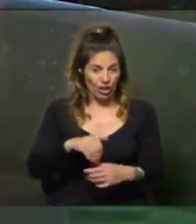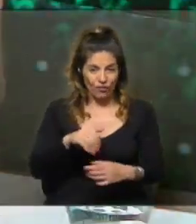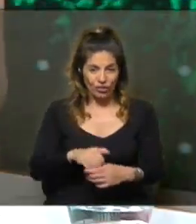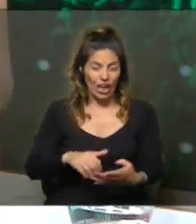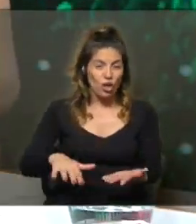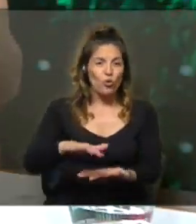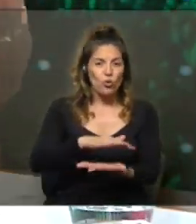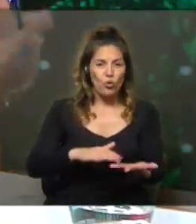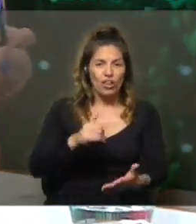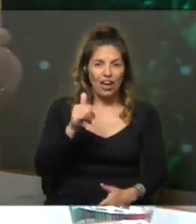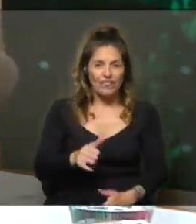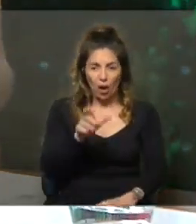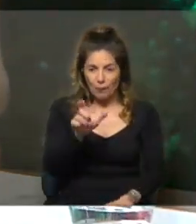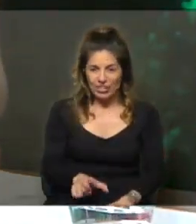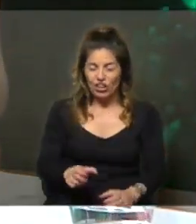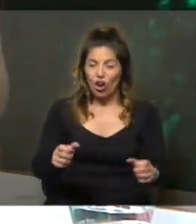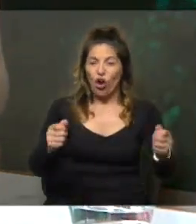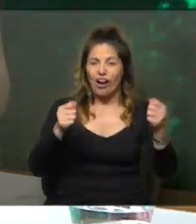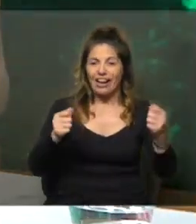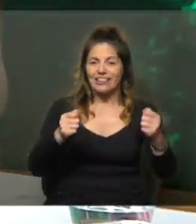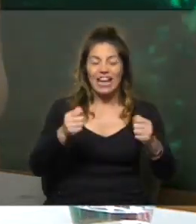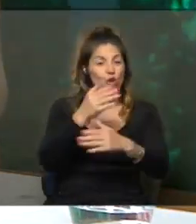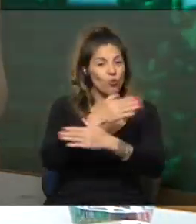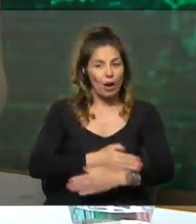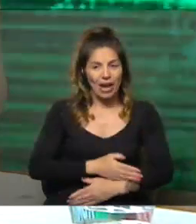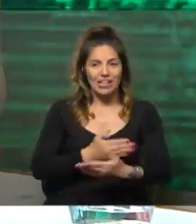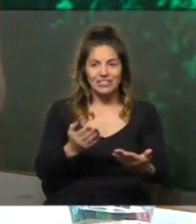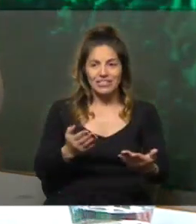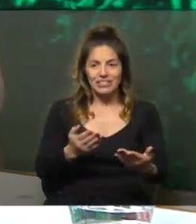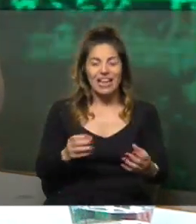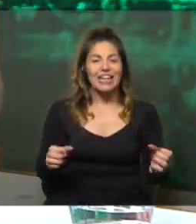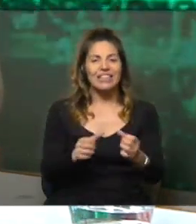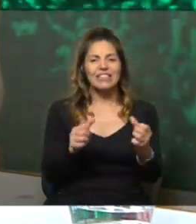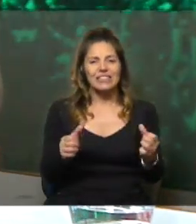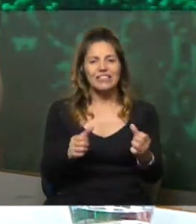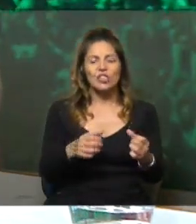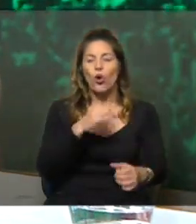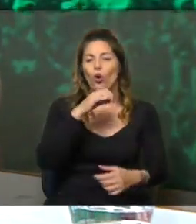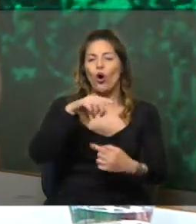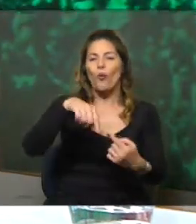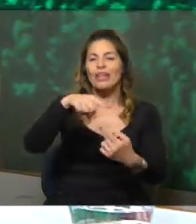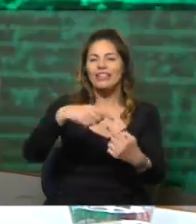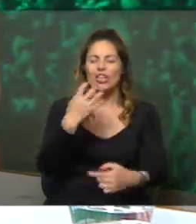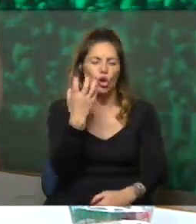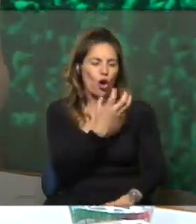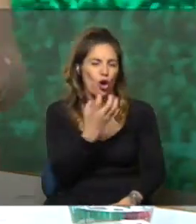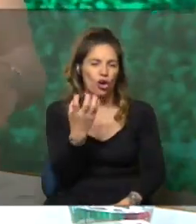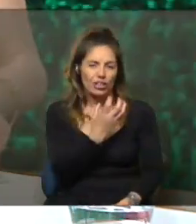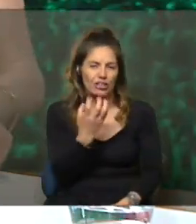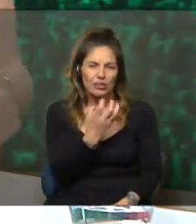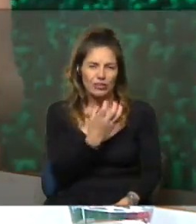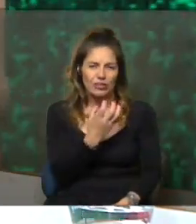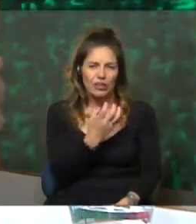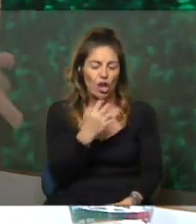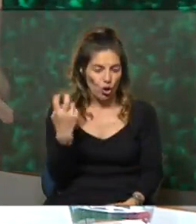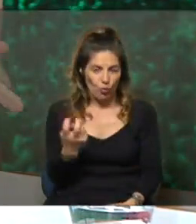un lugar donde habían personas con carteles de nunca más hizo una un comentario horrible lo